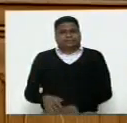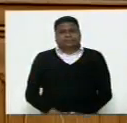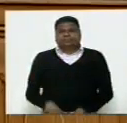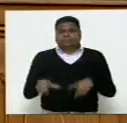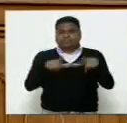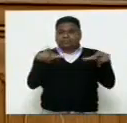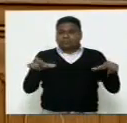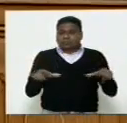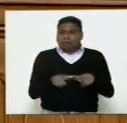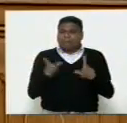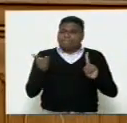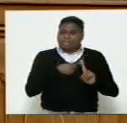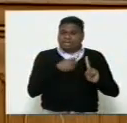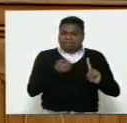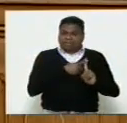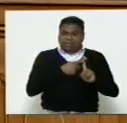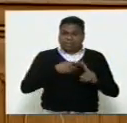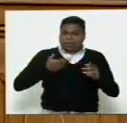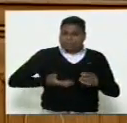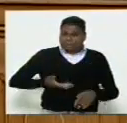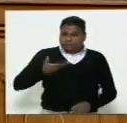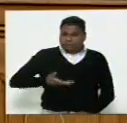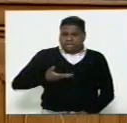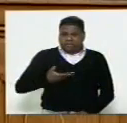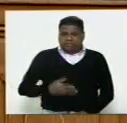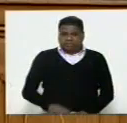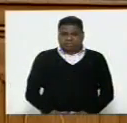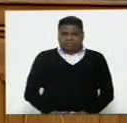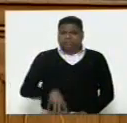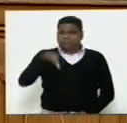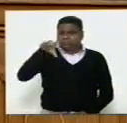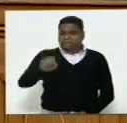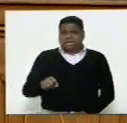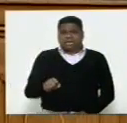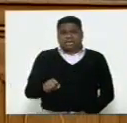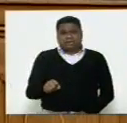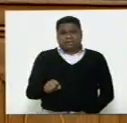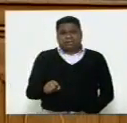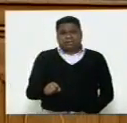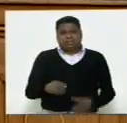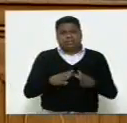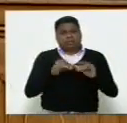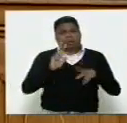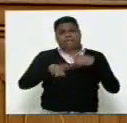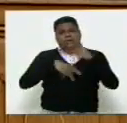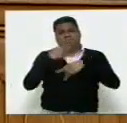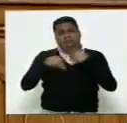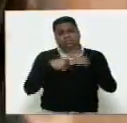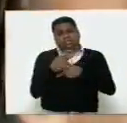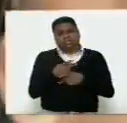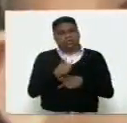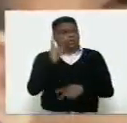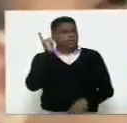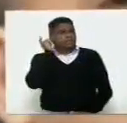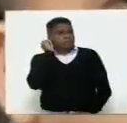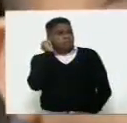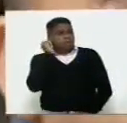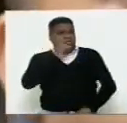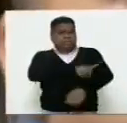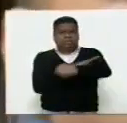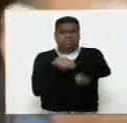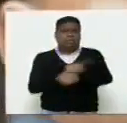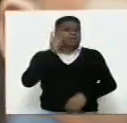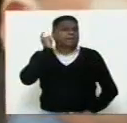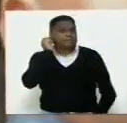lugar privilegiado de importancia. Rescatar entonces la reivindicación del protagonismo de las mujeres, del poder de las